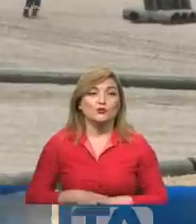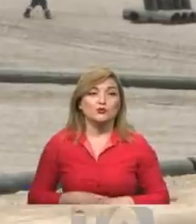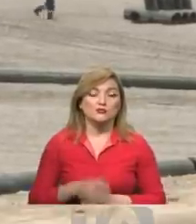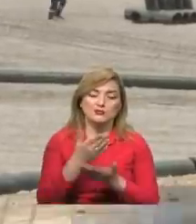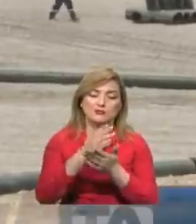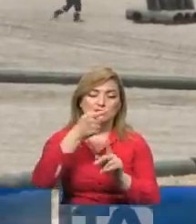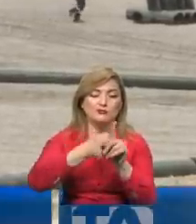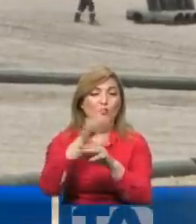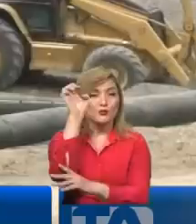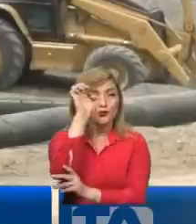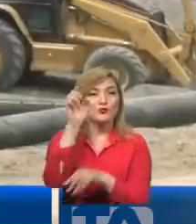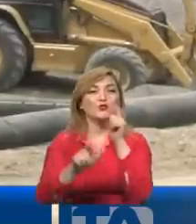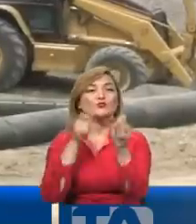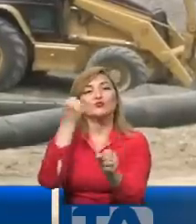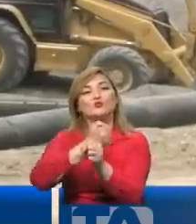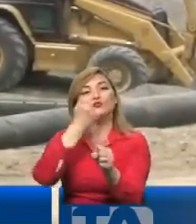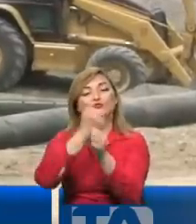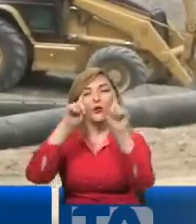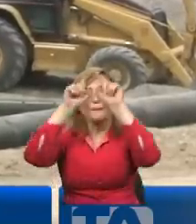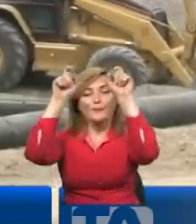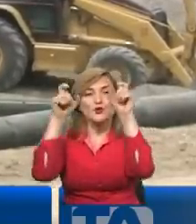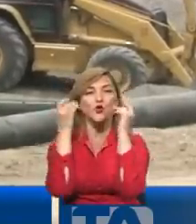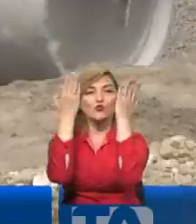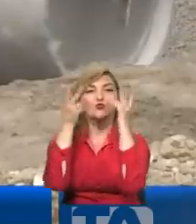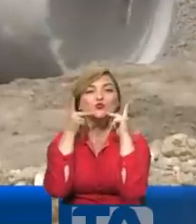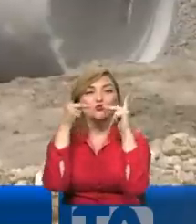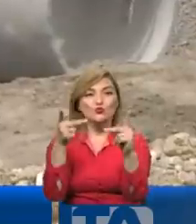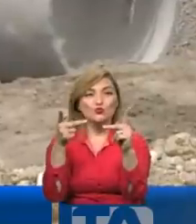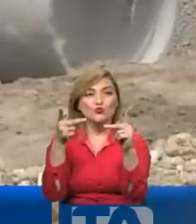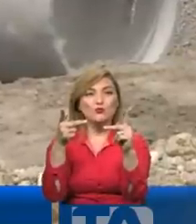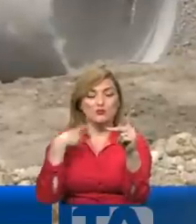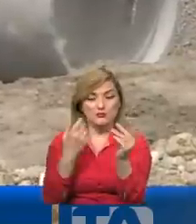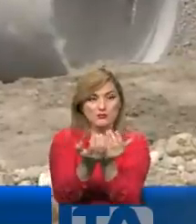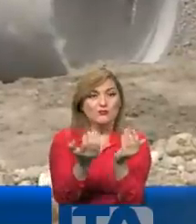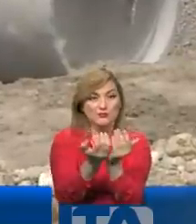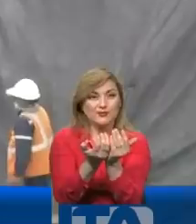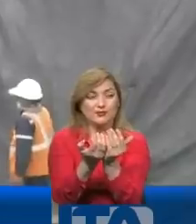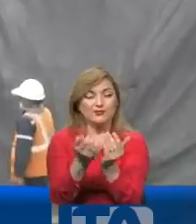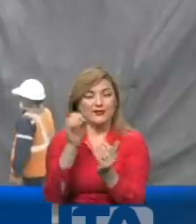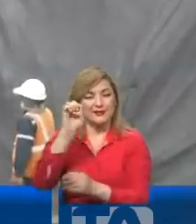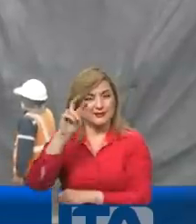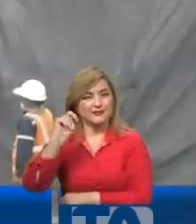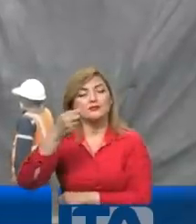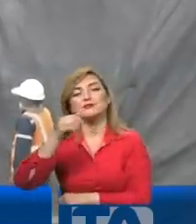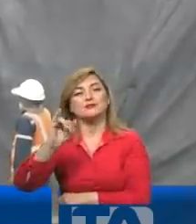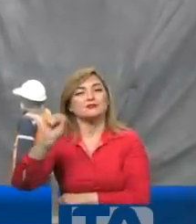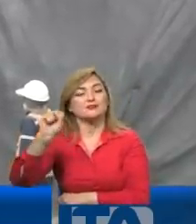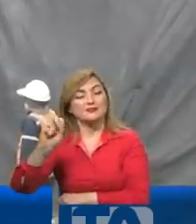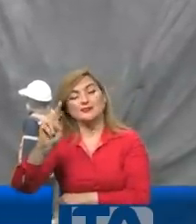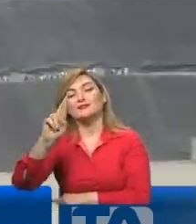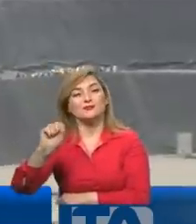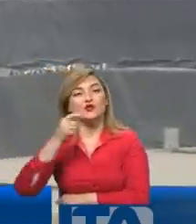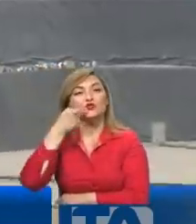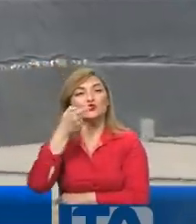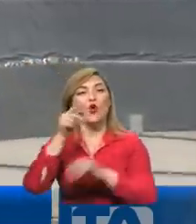de enero, los titulares de la empresa metropolitana de obras públicas y de la empresa de gestión de residuos sólidos aseguraron que la obra sería entregada el 8